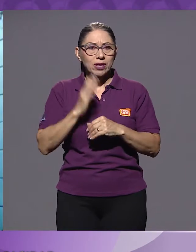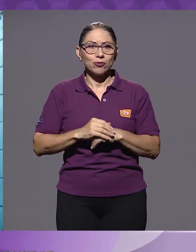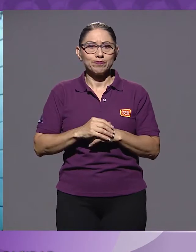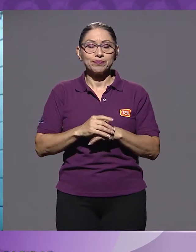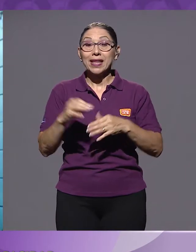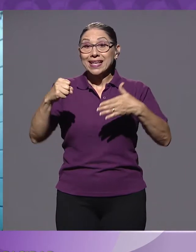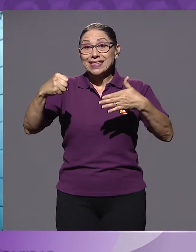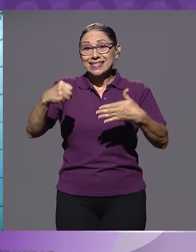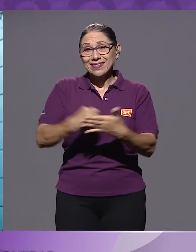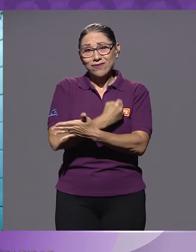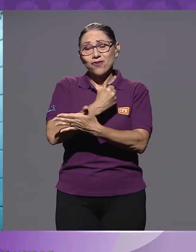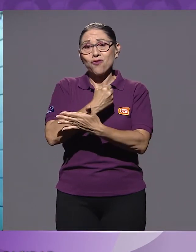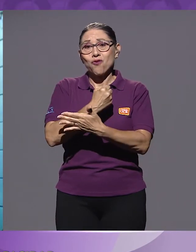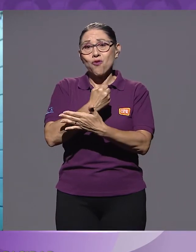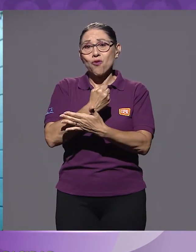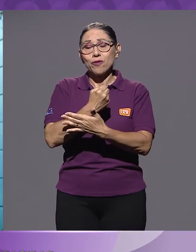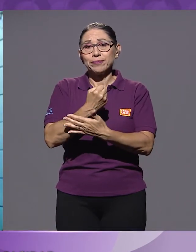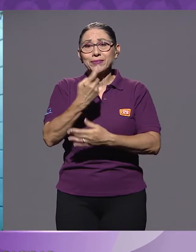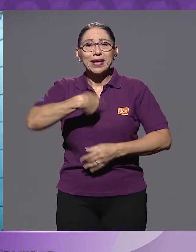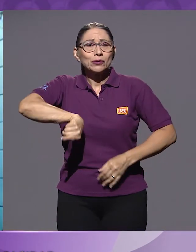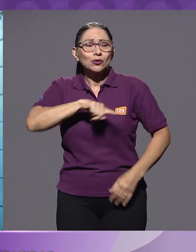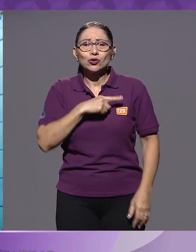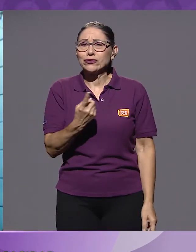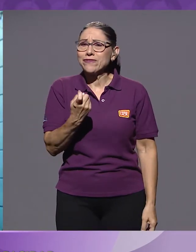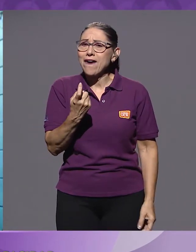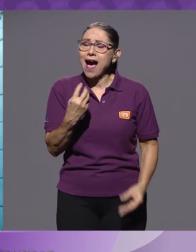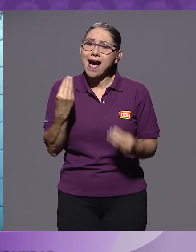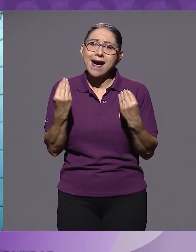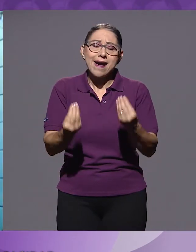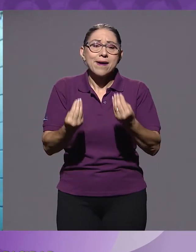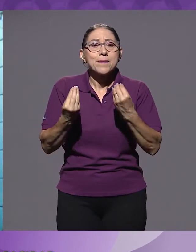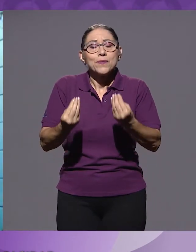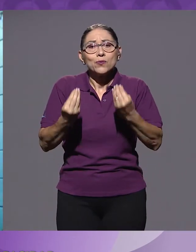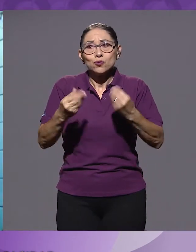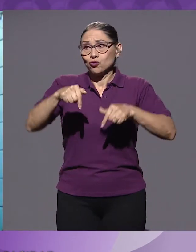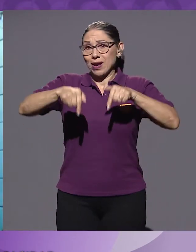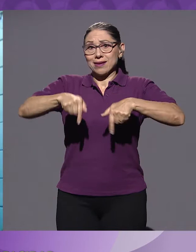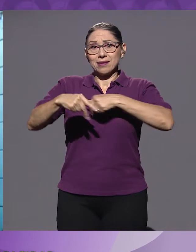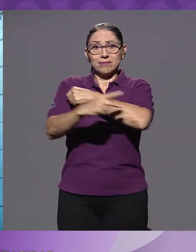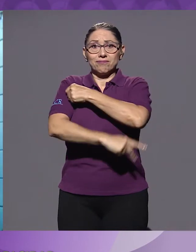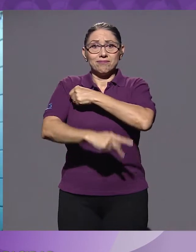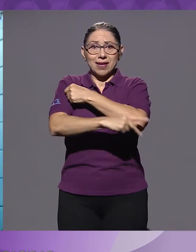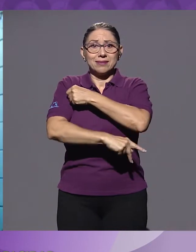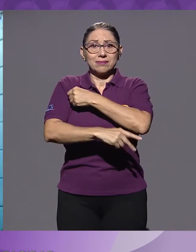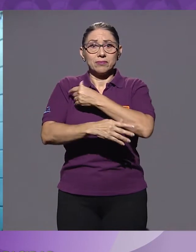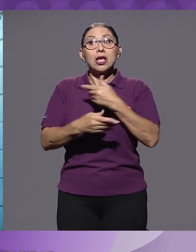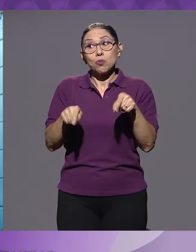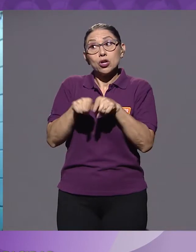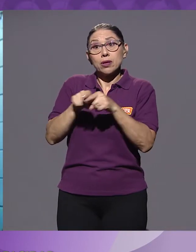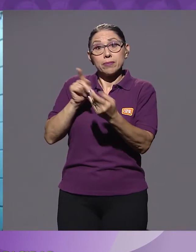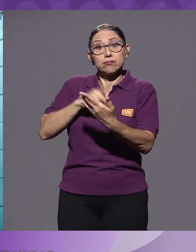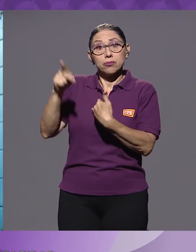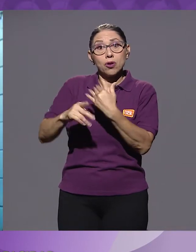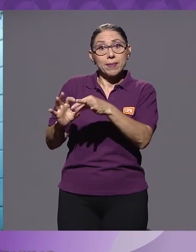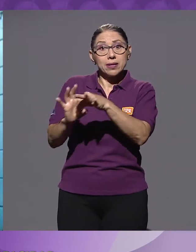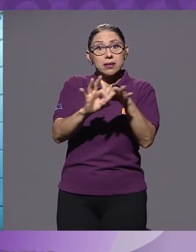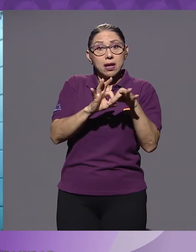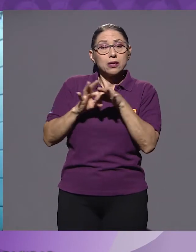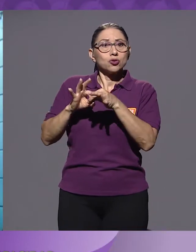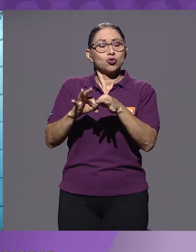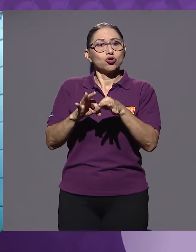las que desafortunadamente nos falta muchísimo también en el país y que, bueno, y que Nexus también ha